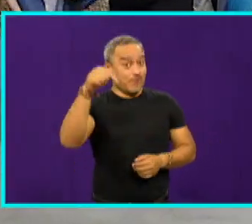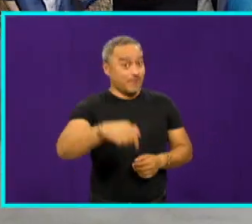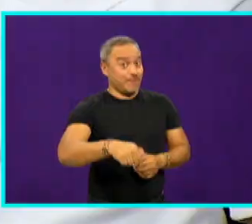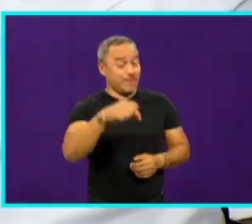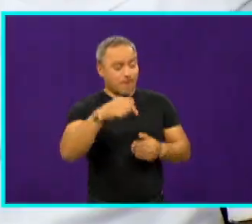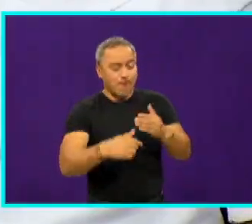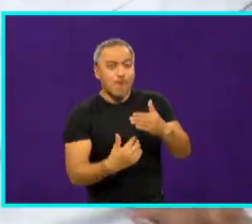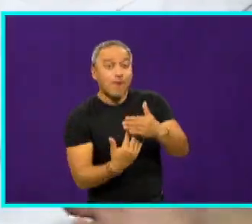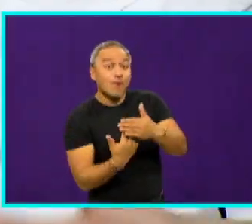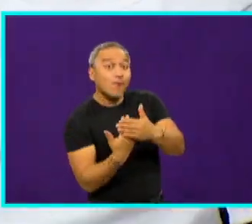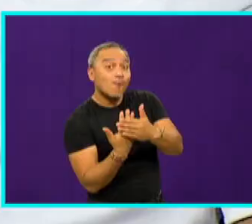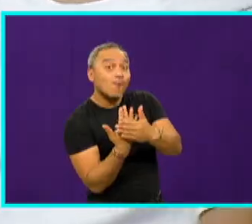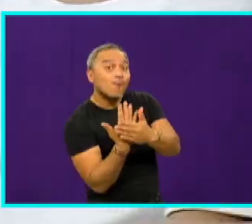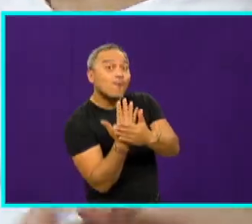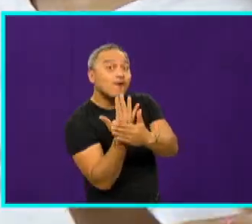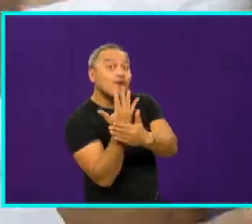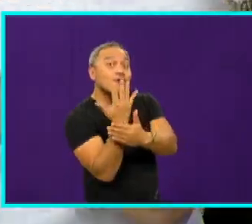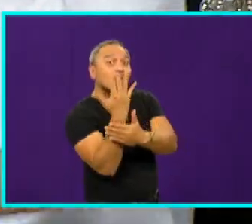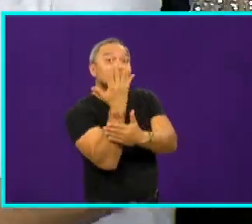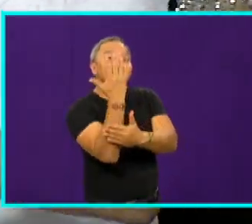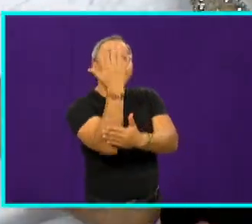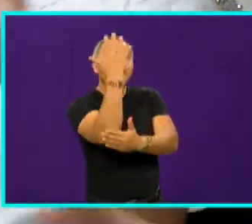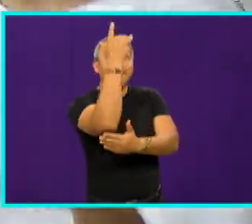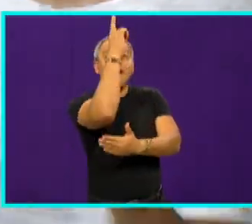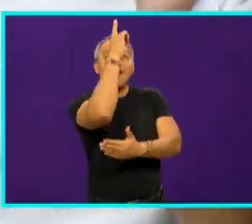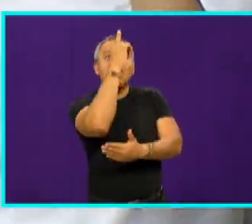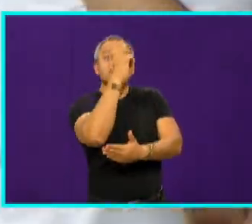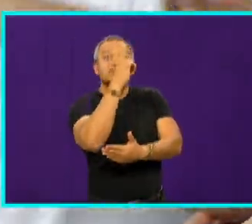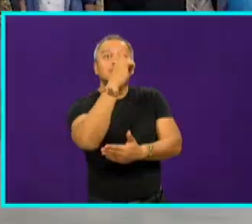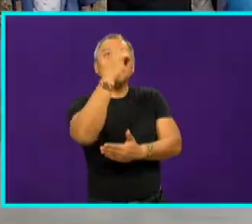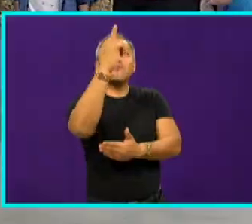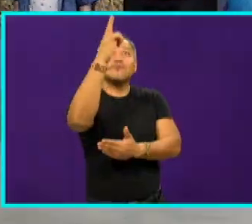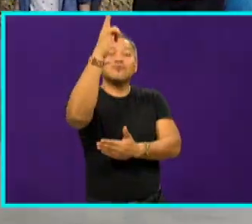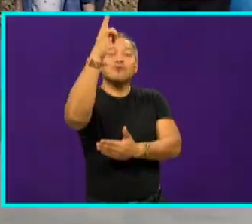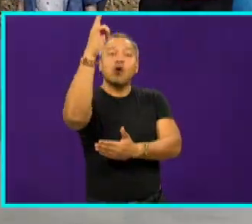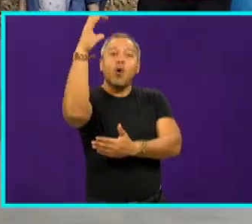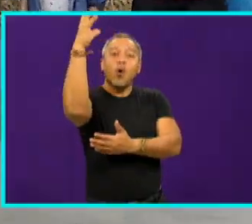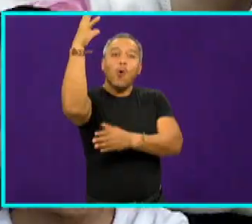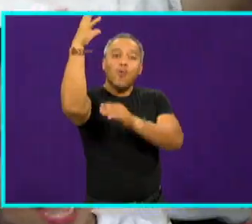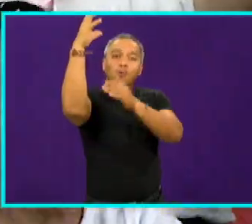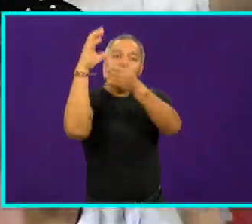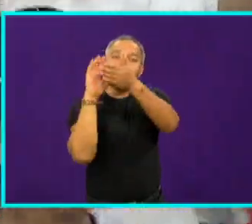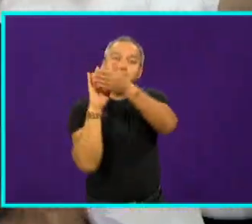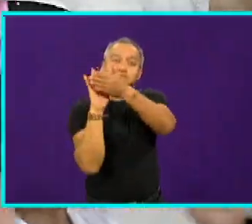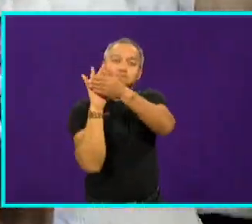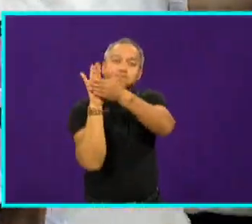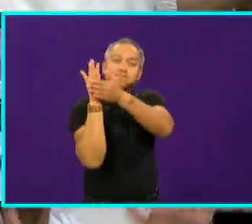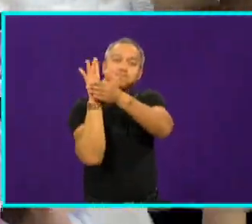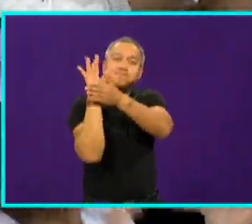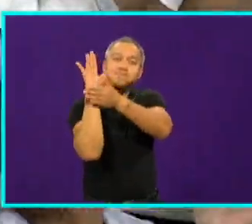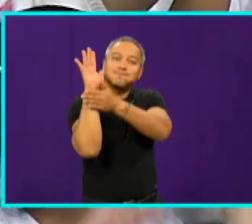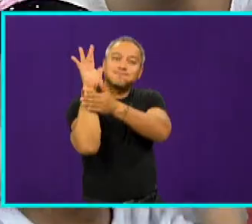ruiseñores. Ya viene amaneciendo, ya la luz del día.